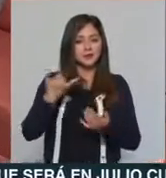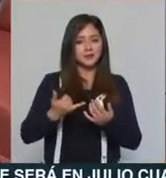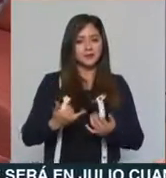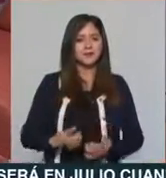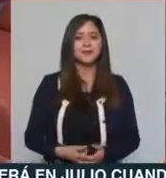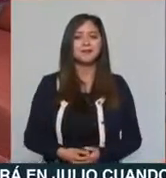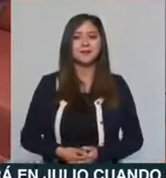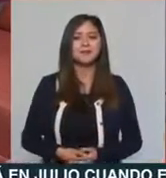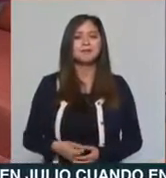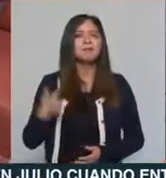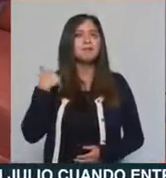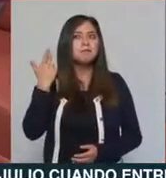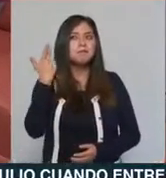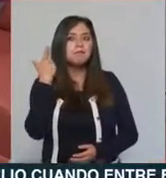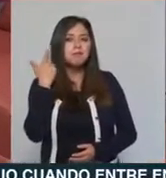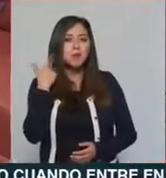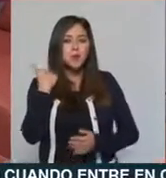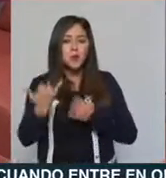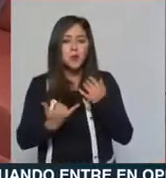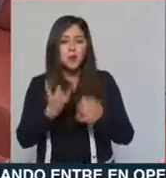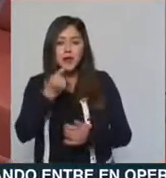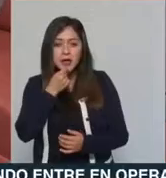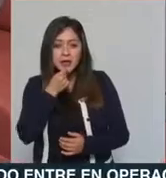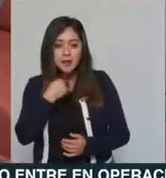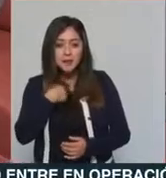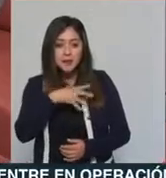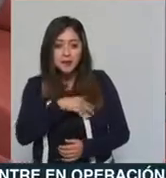Bueno, hoy lo juego con mi hijo y te subo el video a las redes sociales. Perfecto. Para